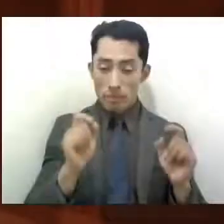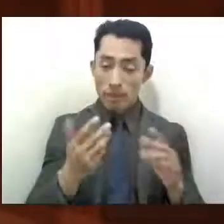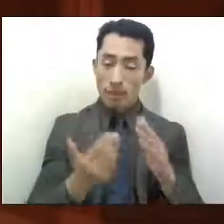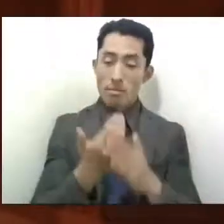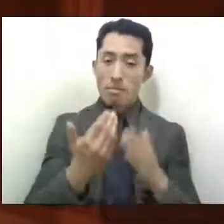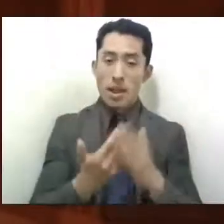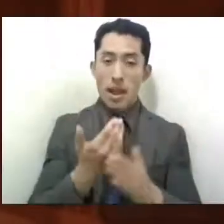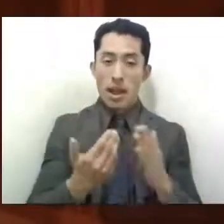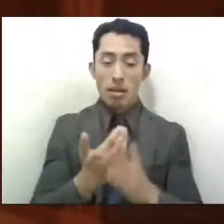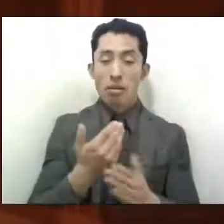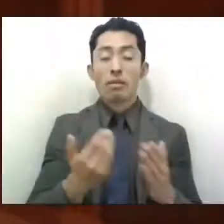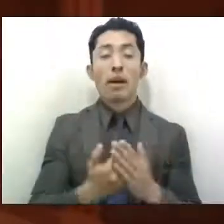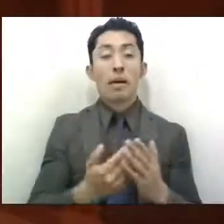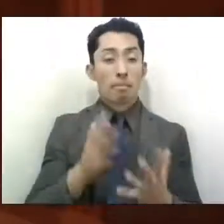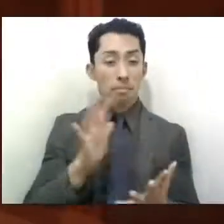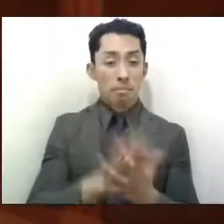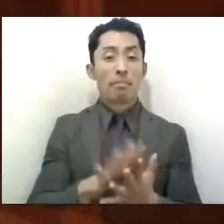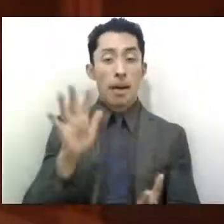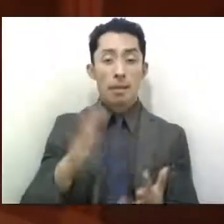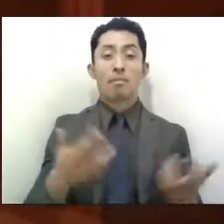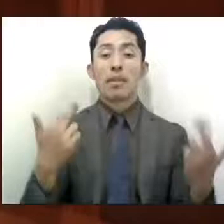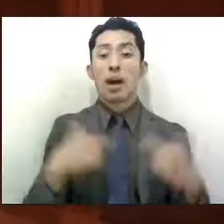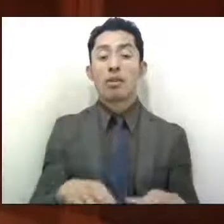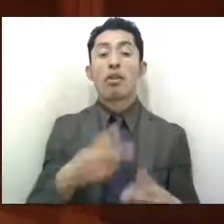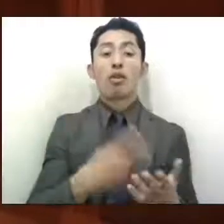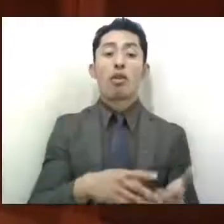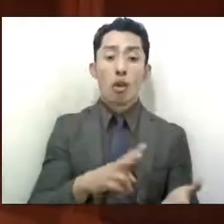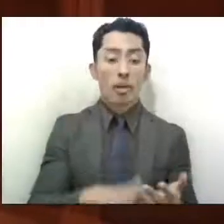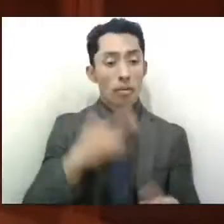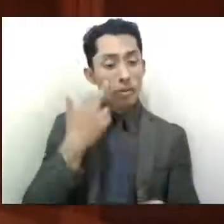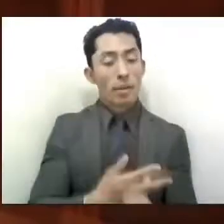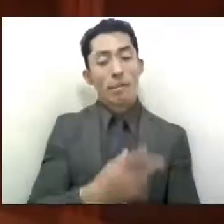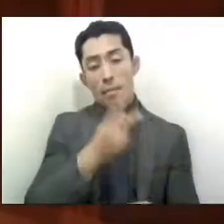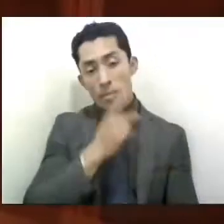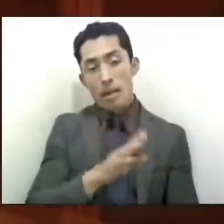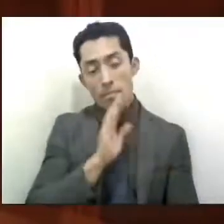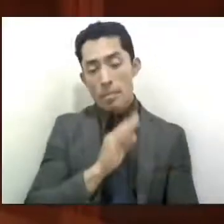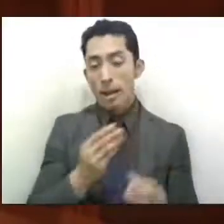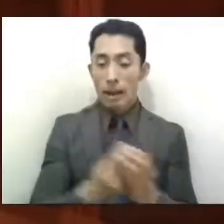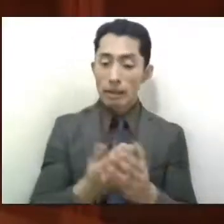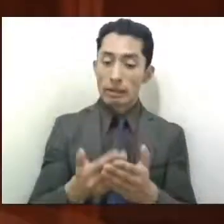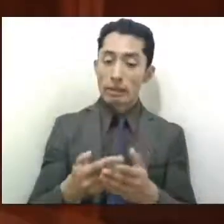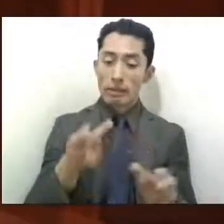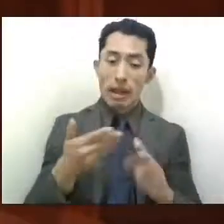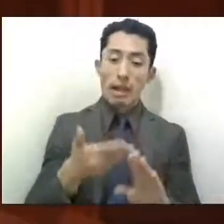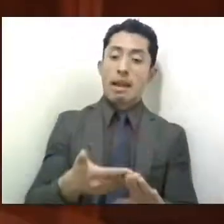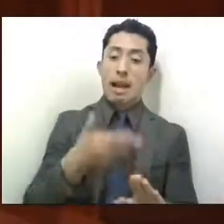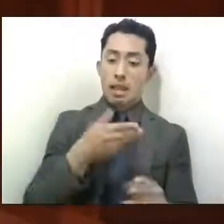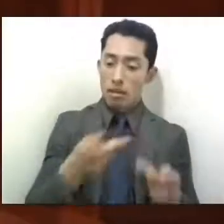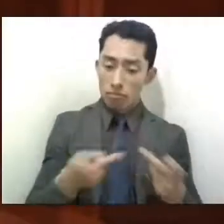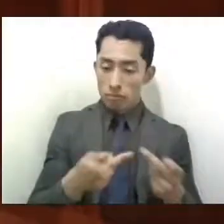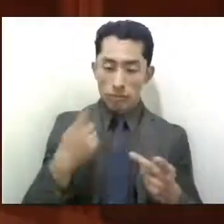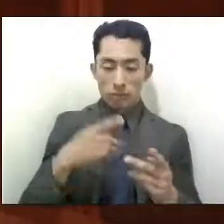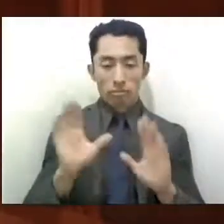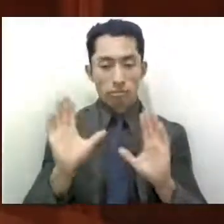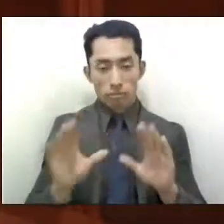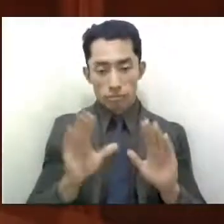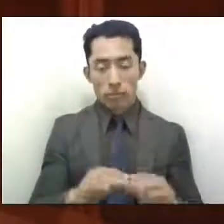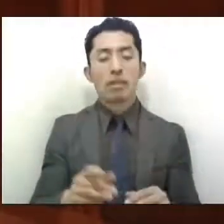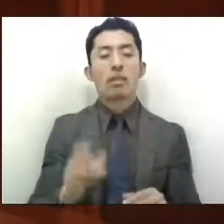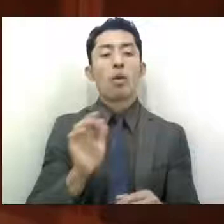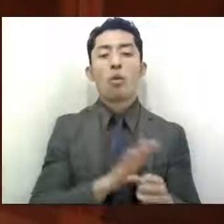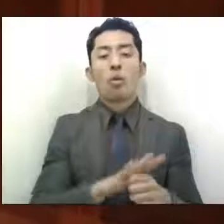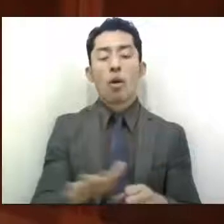ellos además son padres. Planean sus clases con días de anticipación, buscan y eligen las mejores